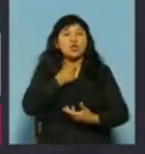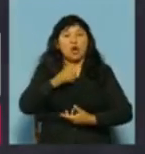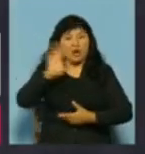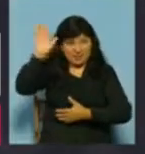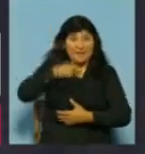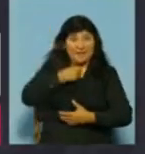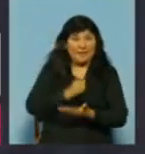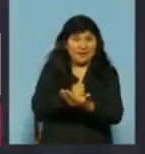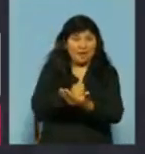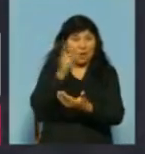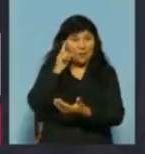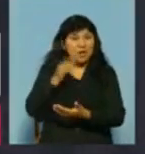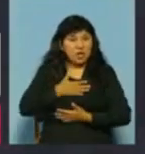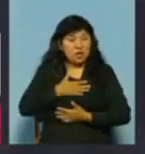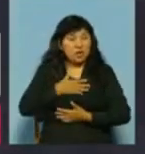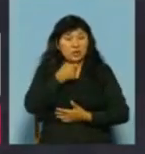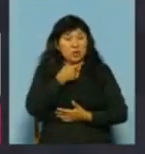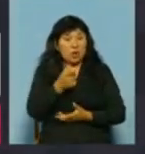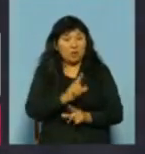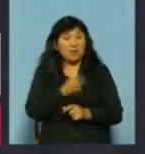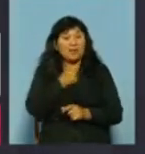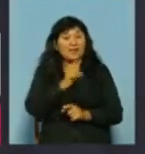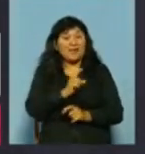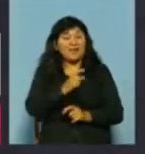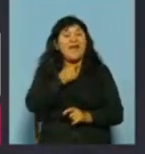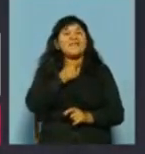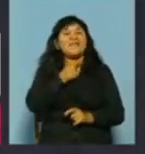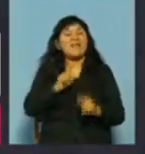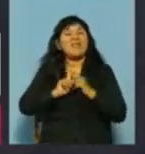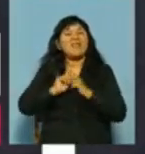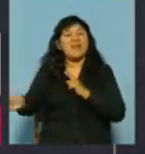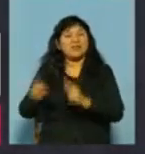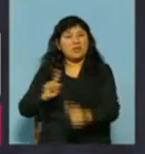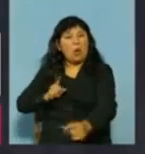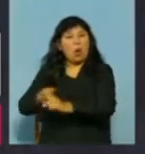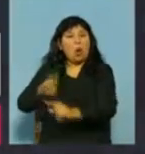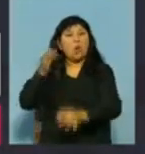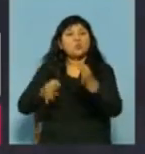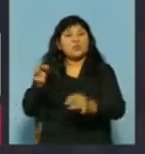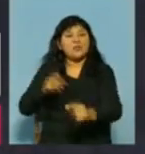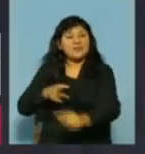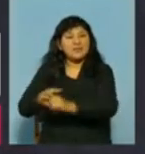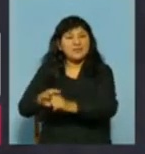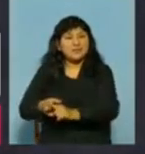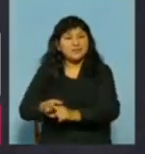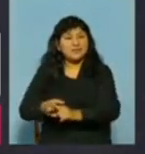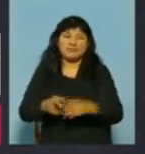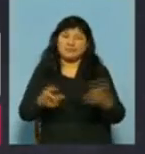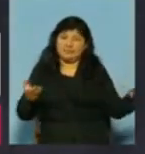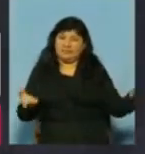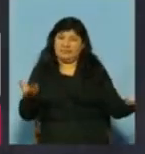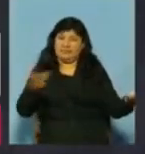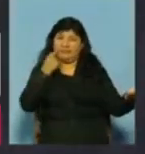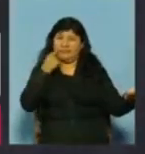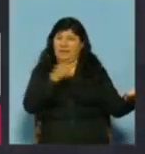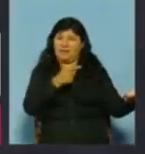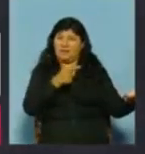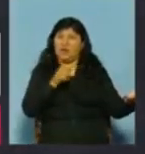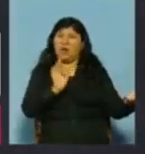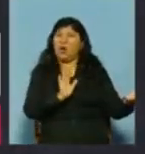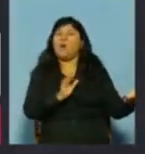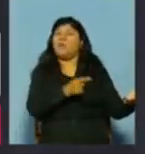que detenta para iniciar acciones judiciales o cosas así. ¿Cómo se llama esto? Eso se llama